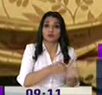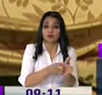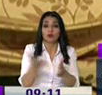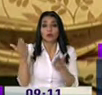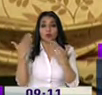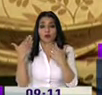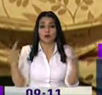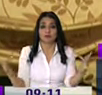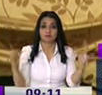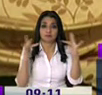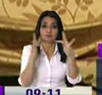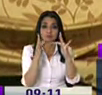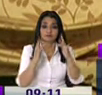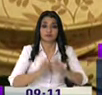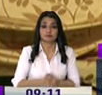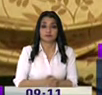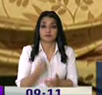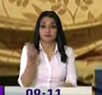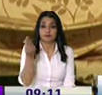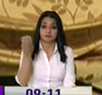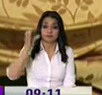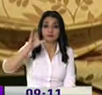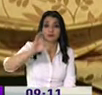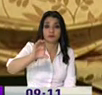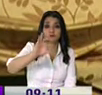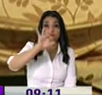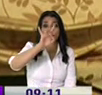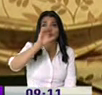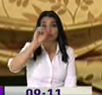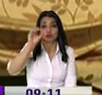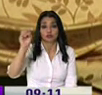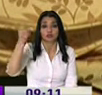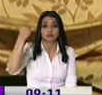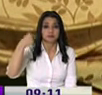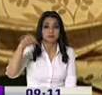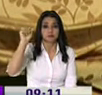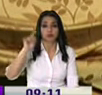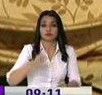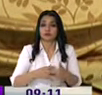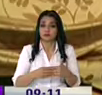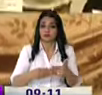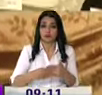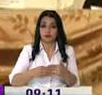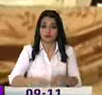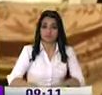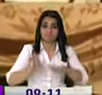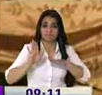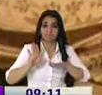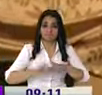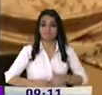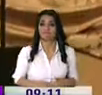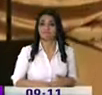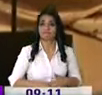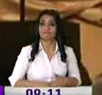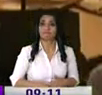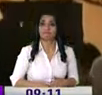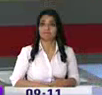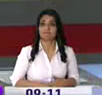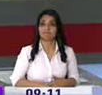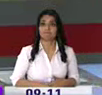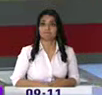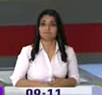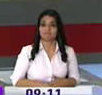Guayaquil, con una inversión de 800 millones de dólares. Informó Julio César